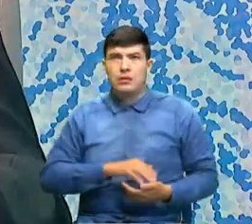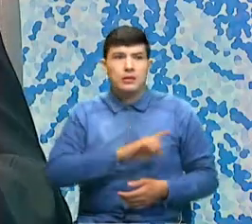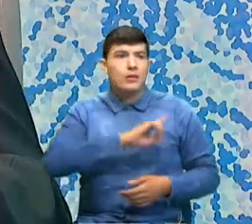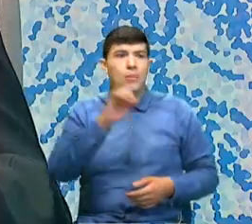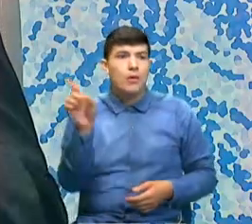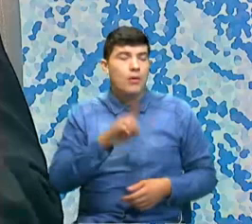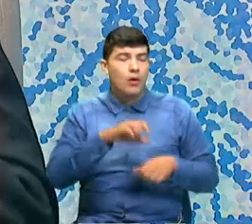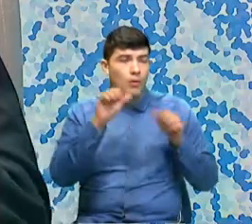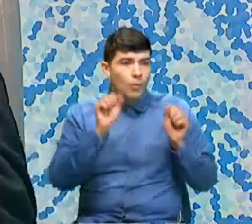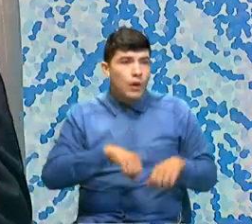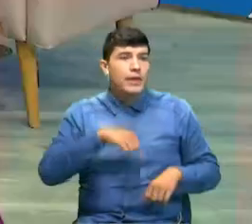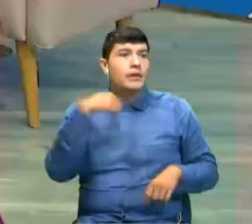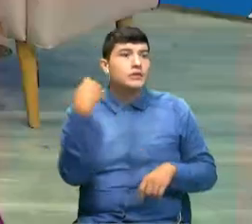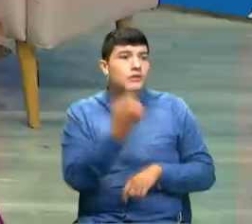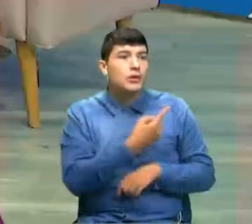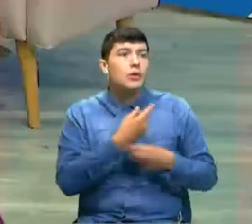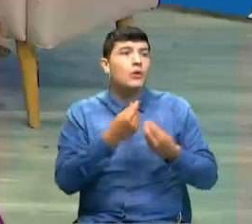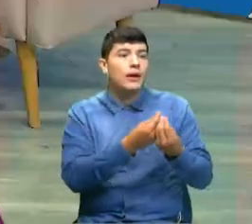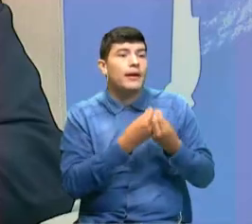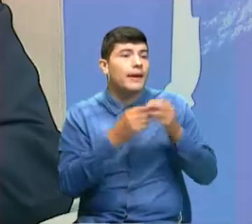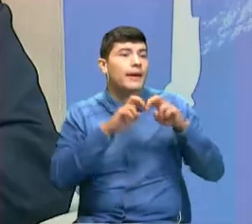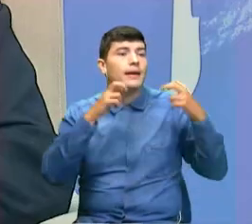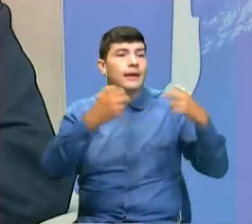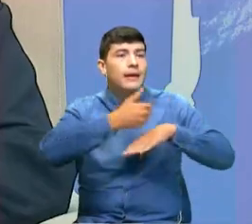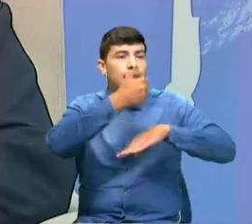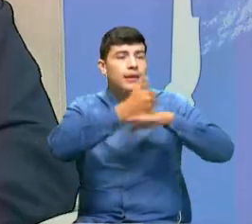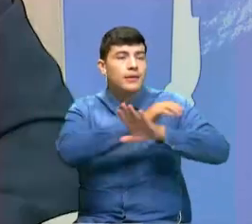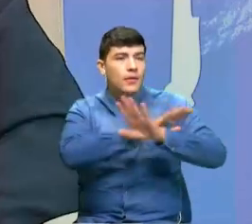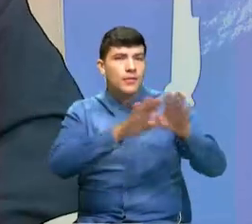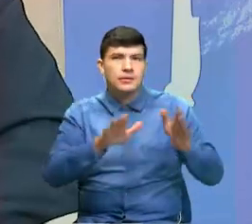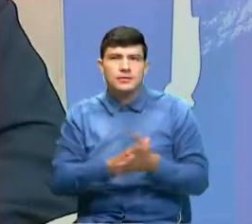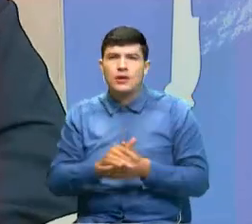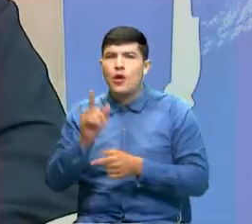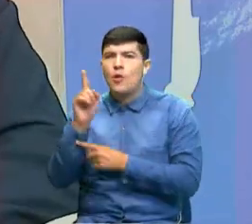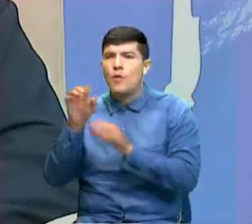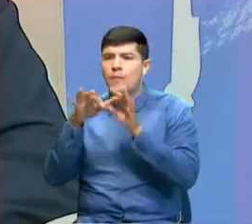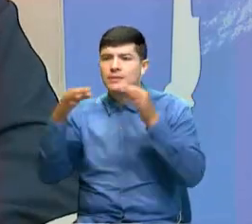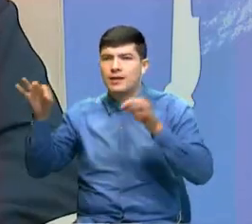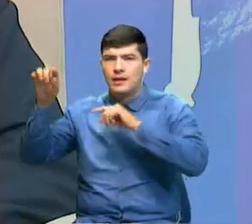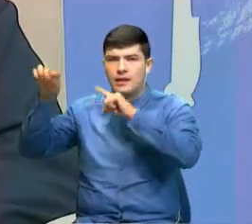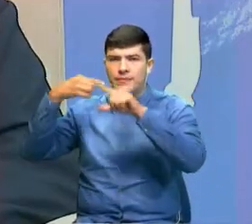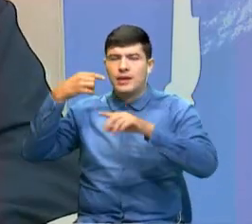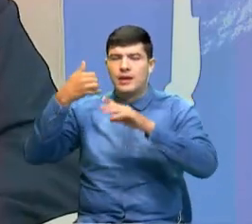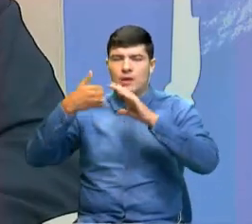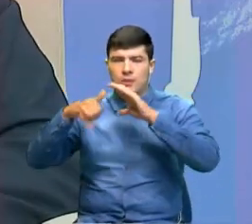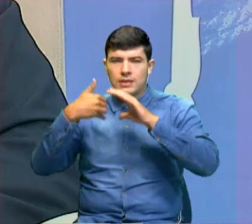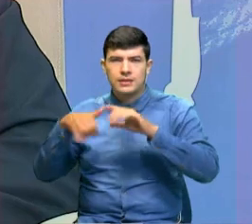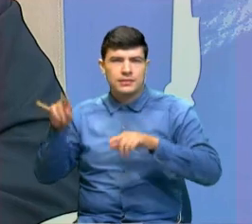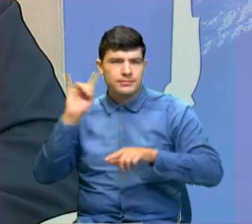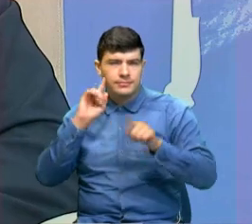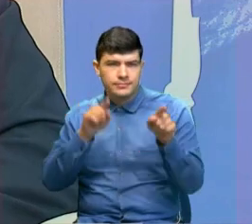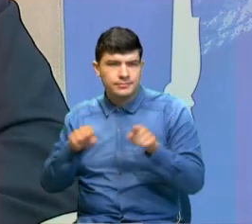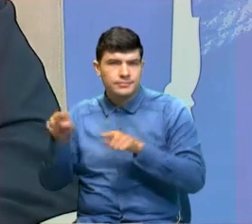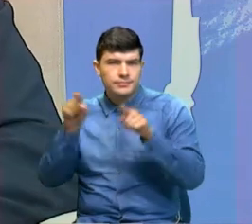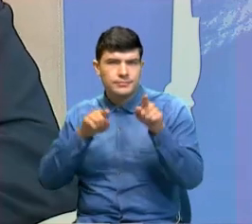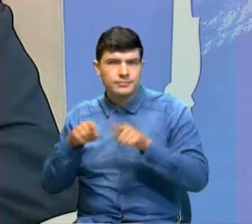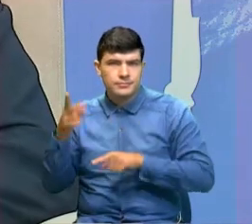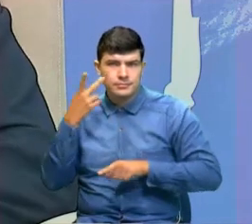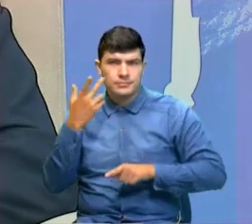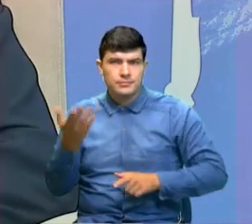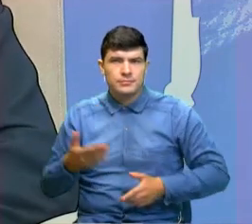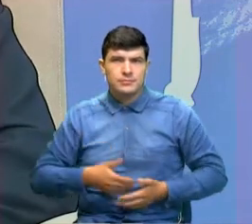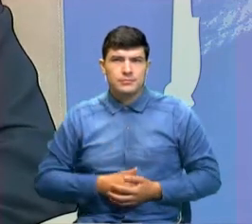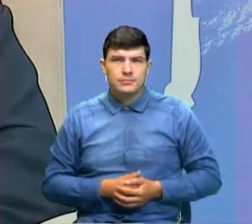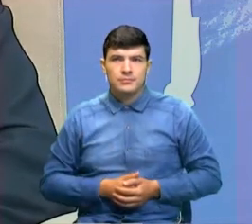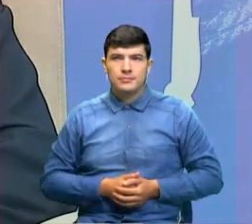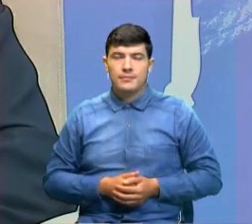asamblea. Ok, bien importante tener claridad. Tenemos un mensaje que nos envían a través de WhatsApp. Escuchemos de audio, escuchemos lo que nos